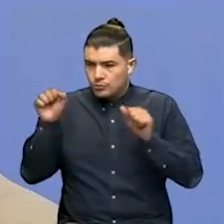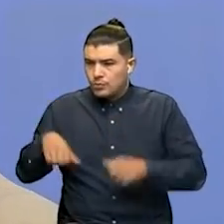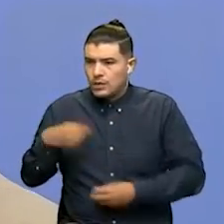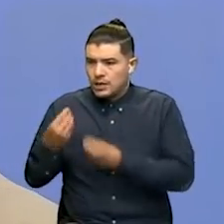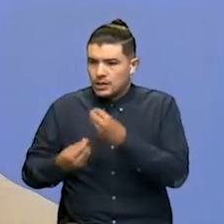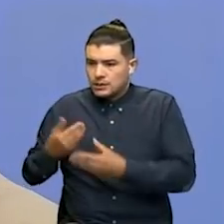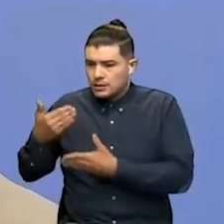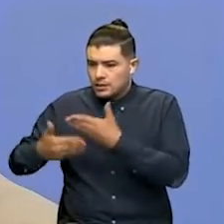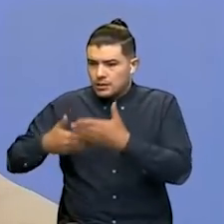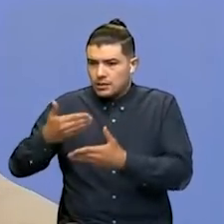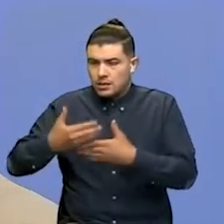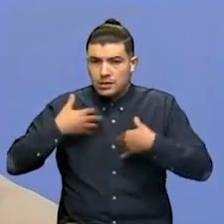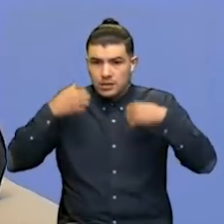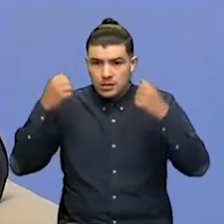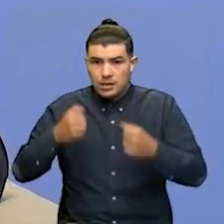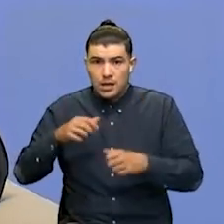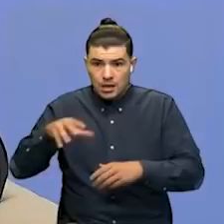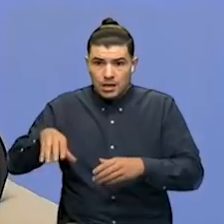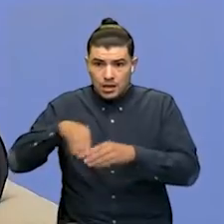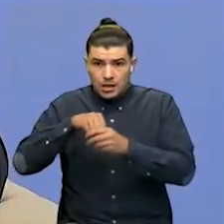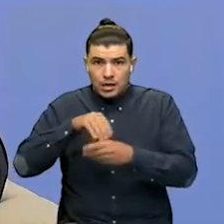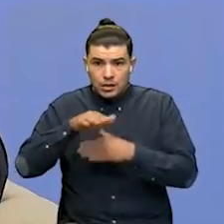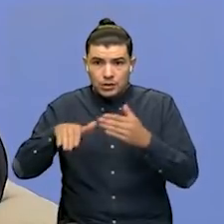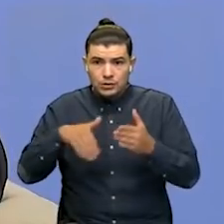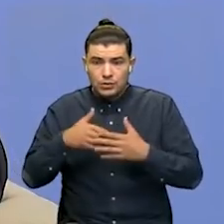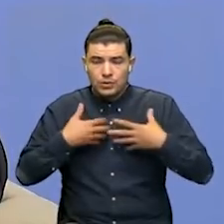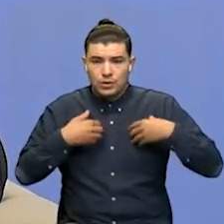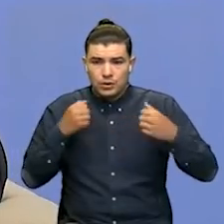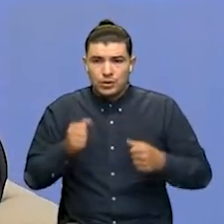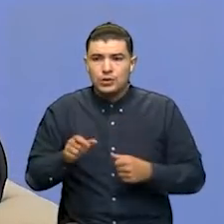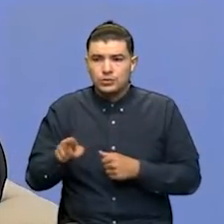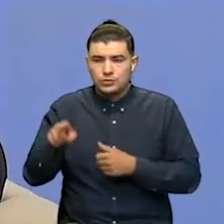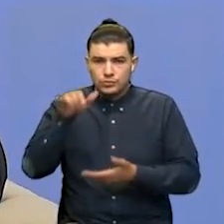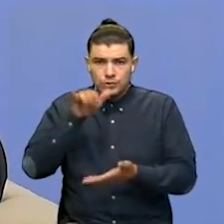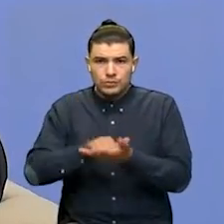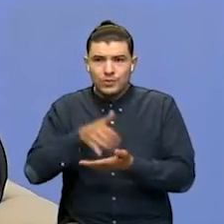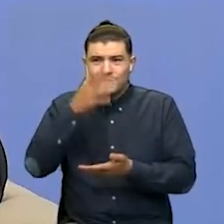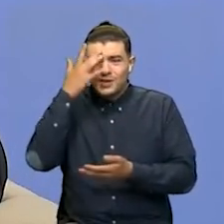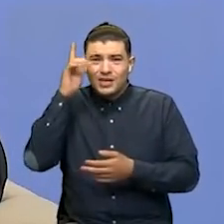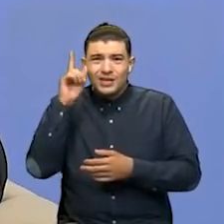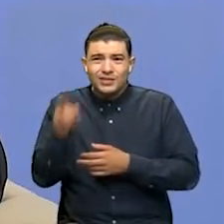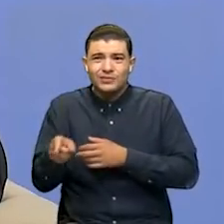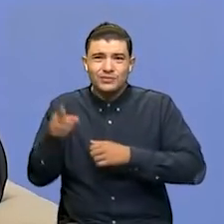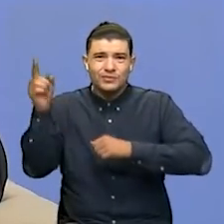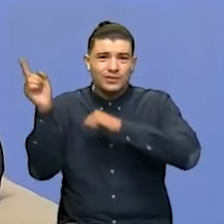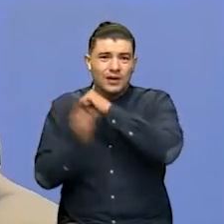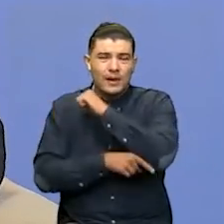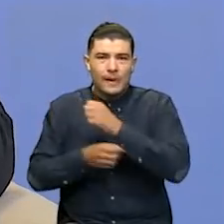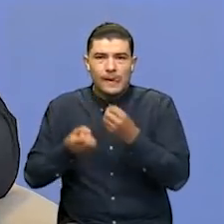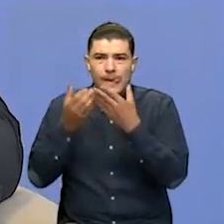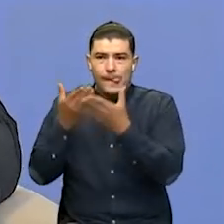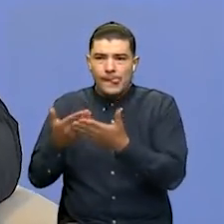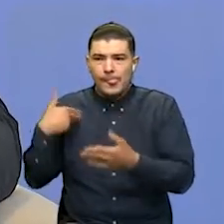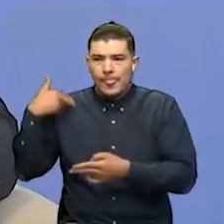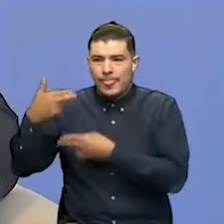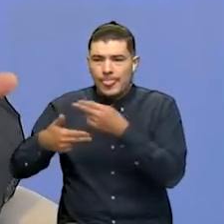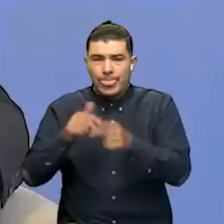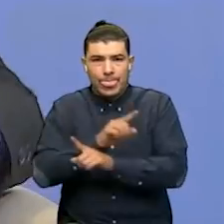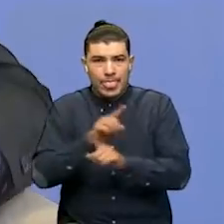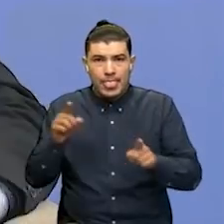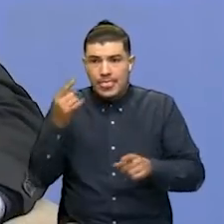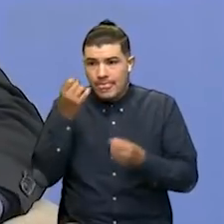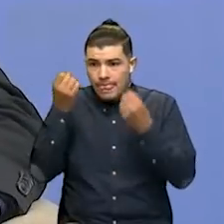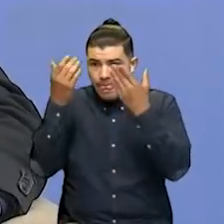de pertenencia, adquirir toda la propiedad como tal, porque esa es la sanción que le dan a los herederos que pues no se interesan por los